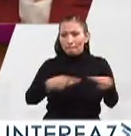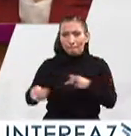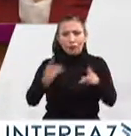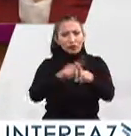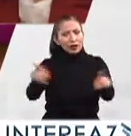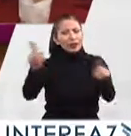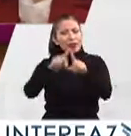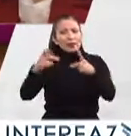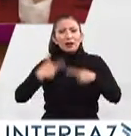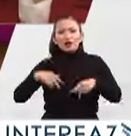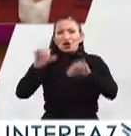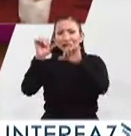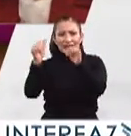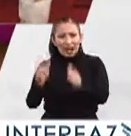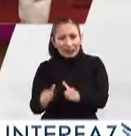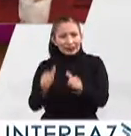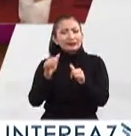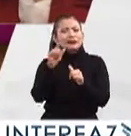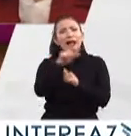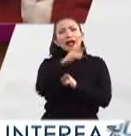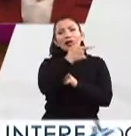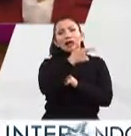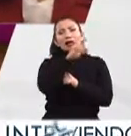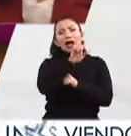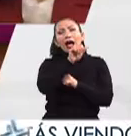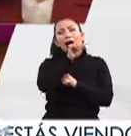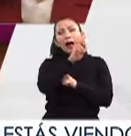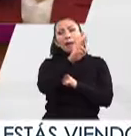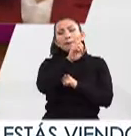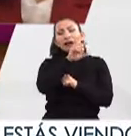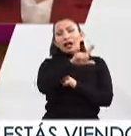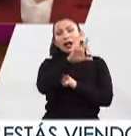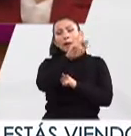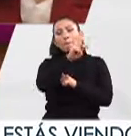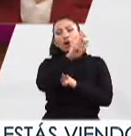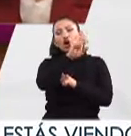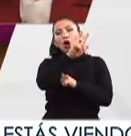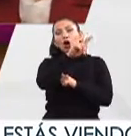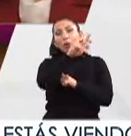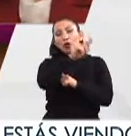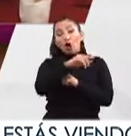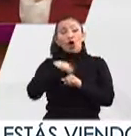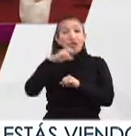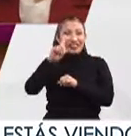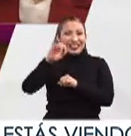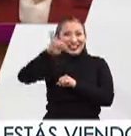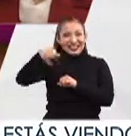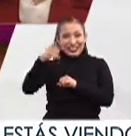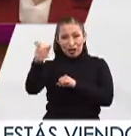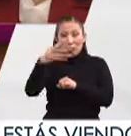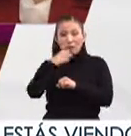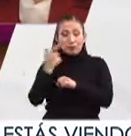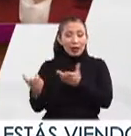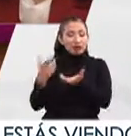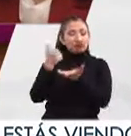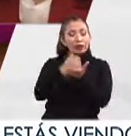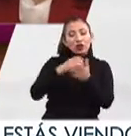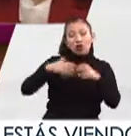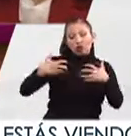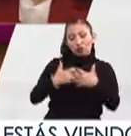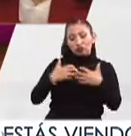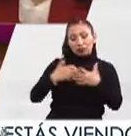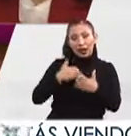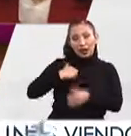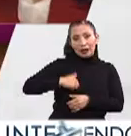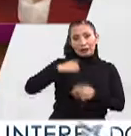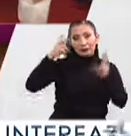con diferentes artistas, por ejemplo, Gabriel Prokofiev con su DJ que se llama Mr. Switch, y también con el ensamble